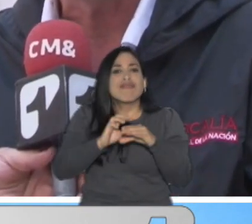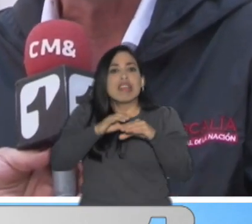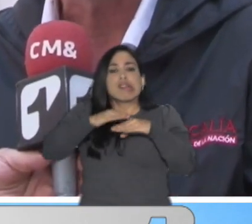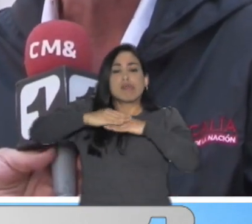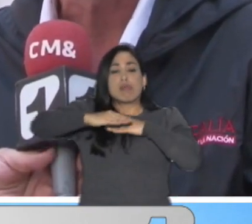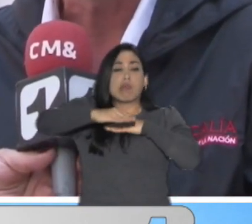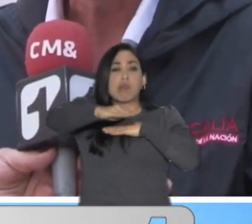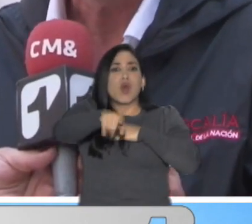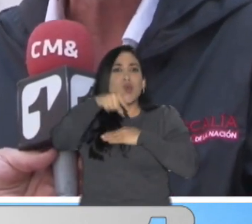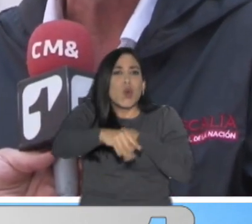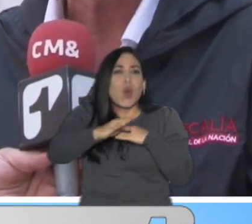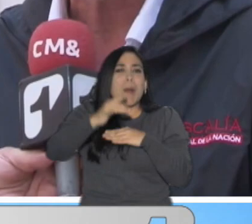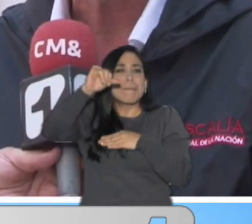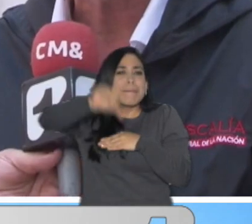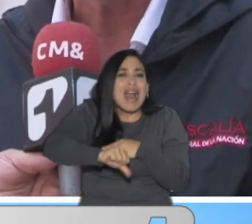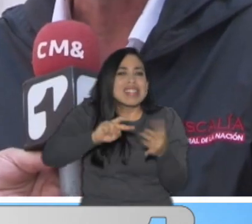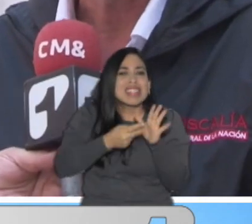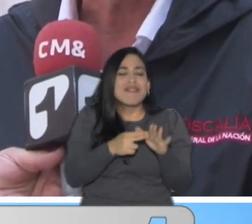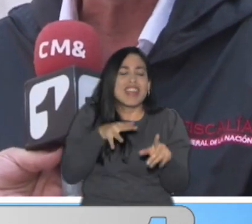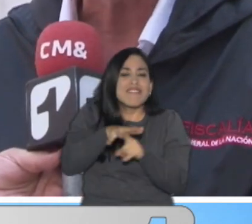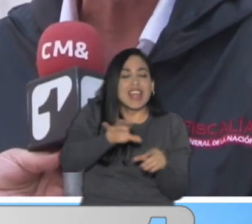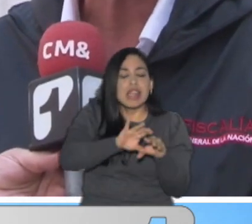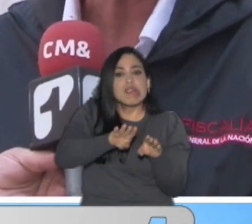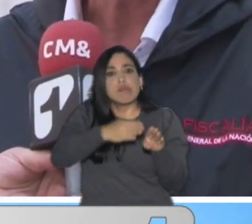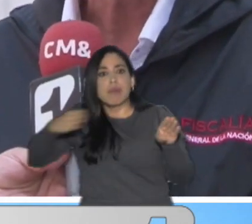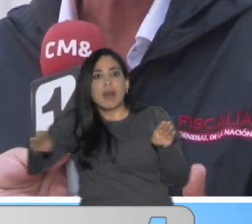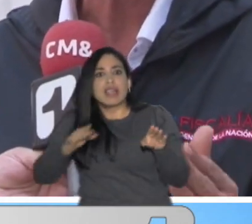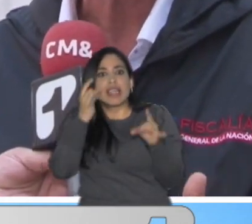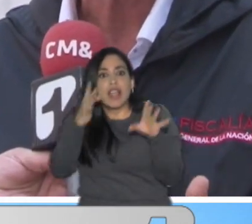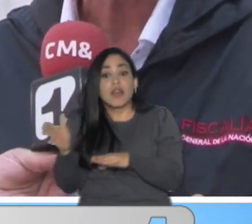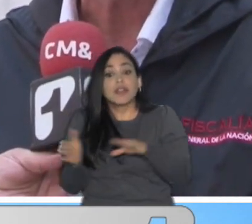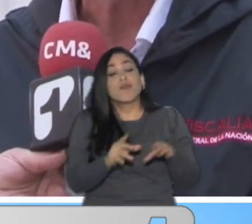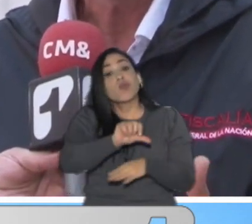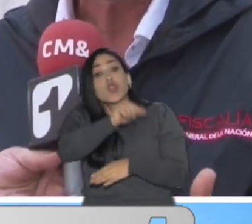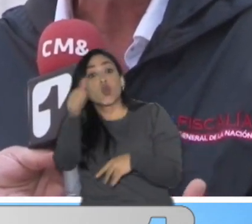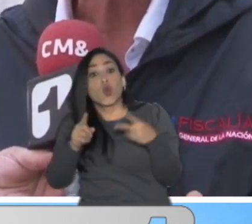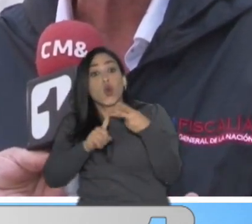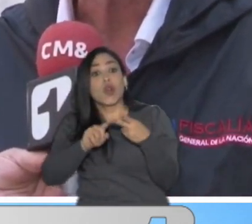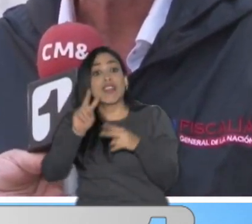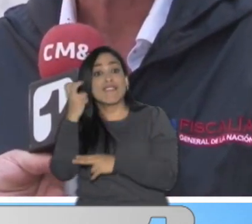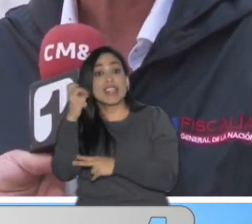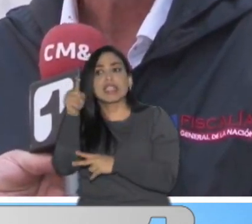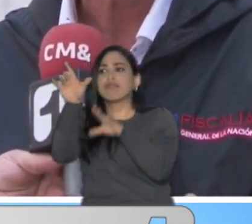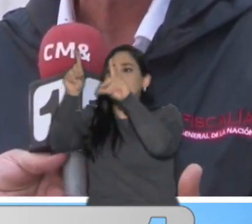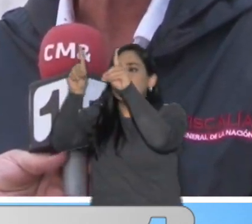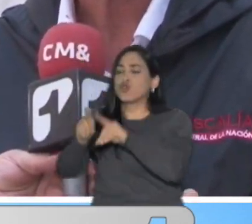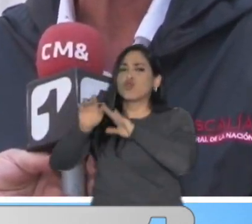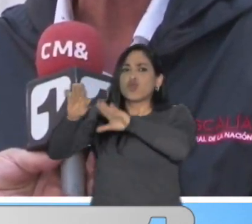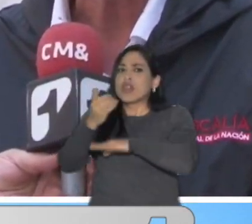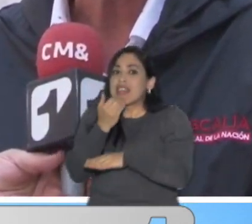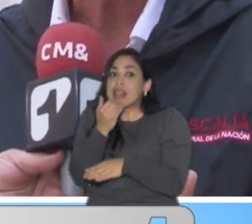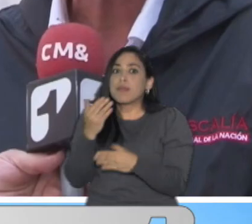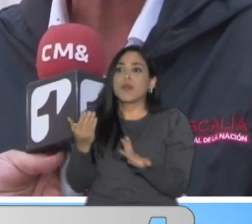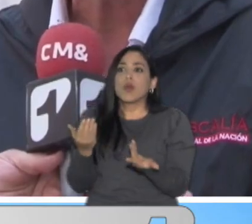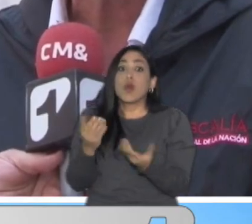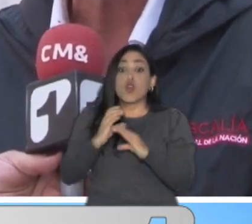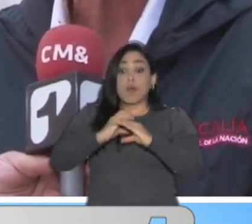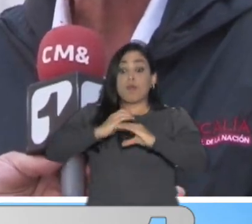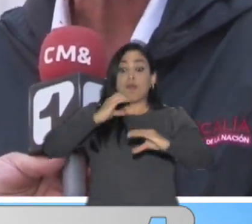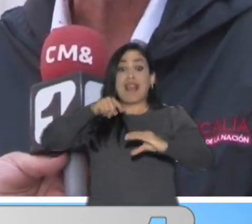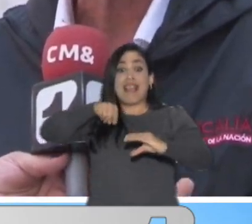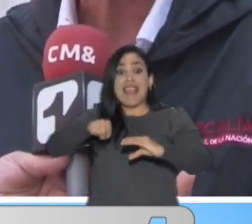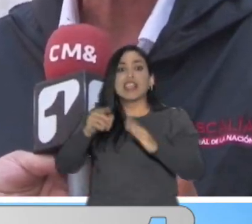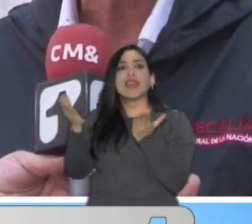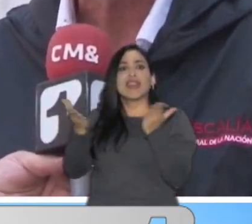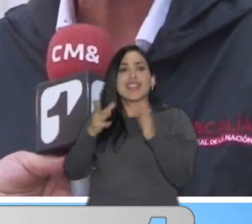lo que ocasionó este lamentable accidente. Por otra parte, la Fiscalía va a determinar si la prestación de este